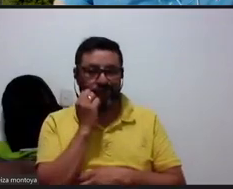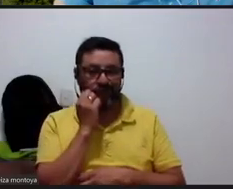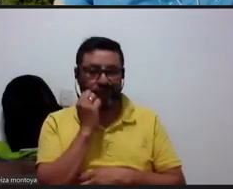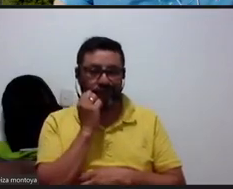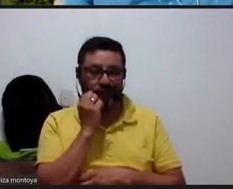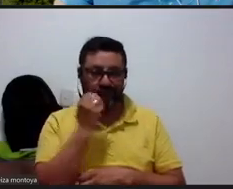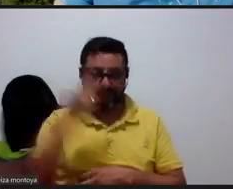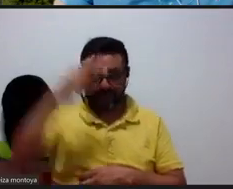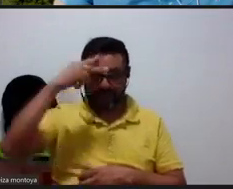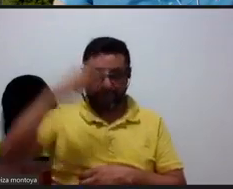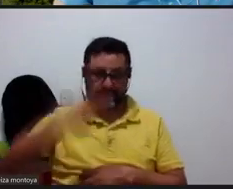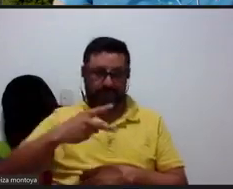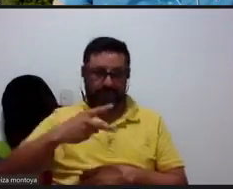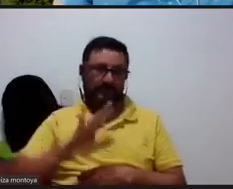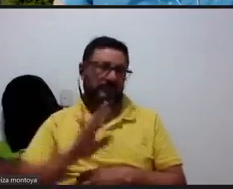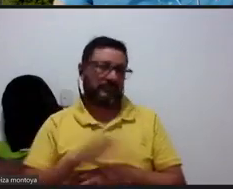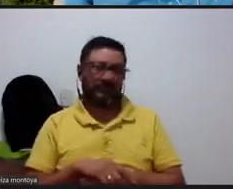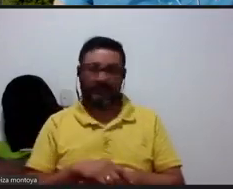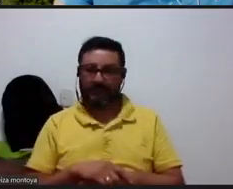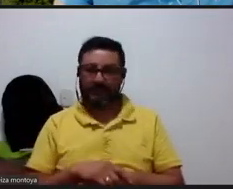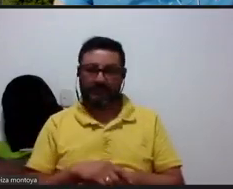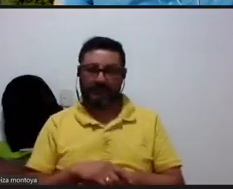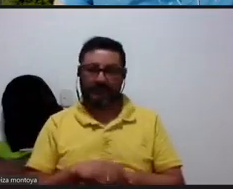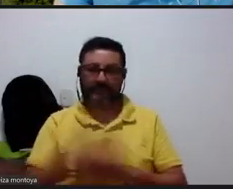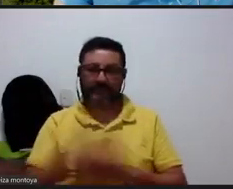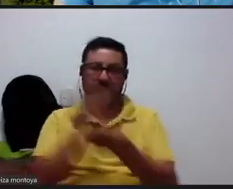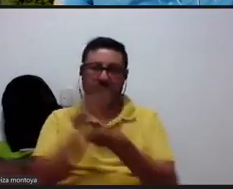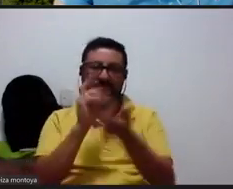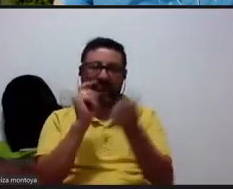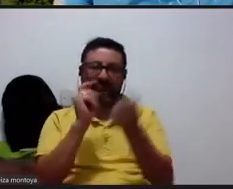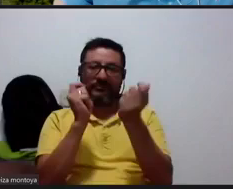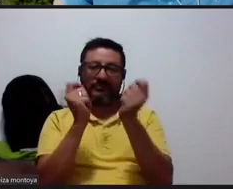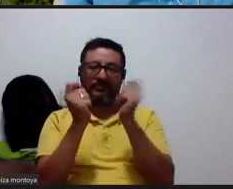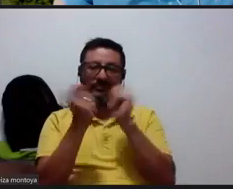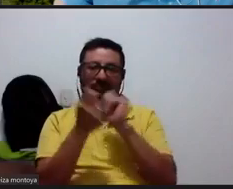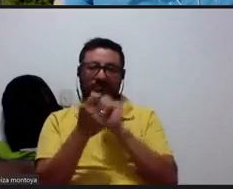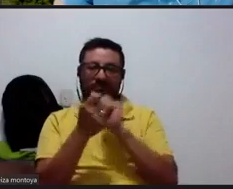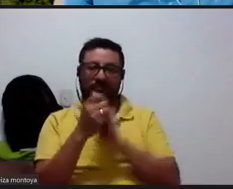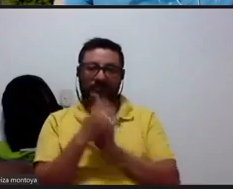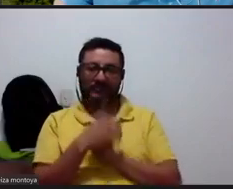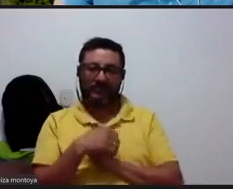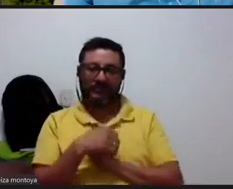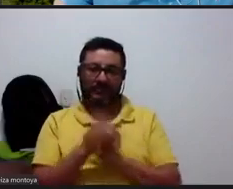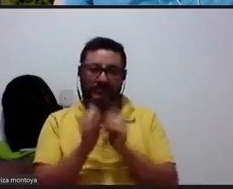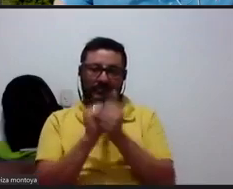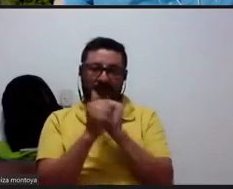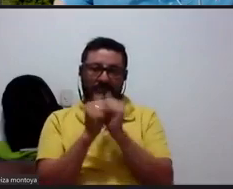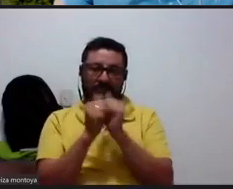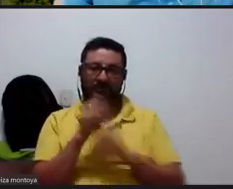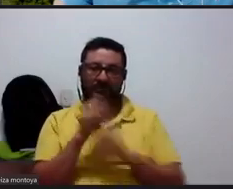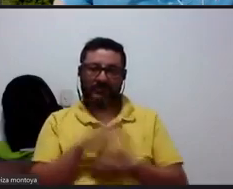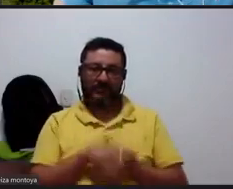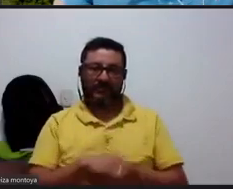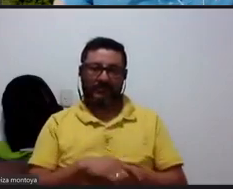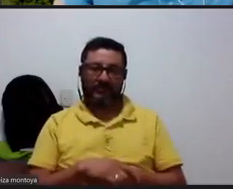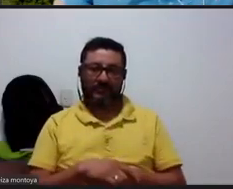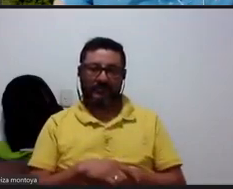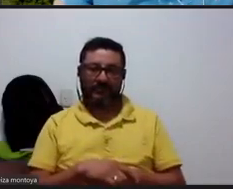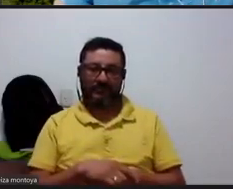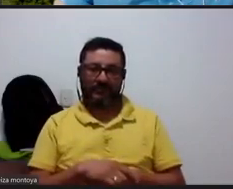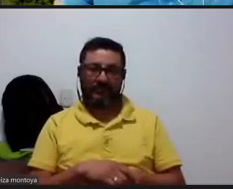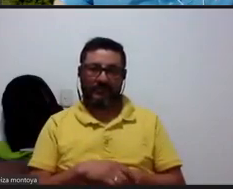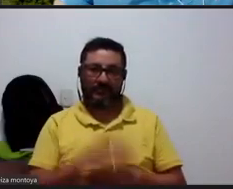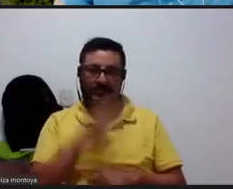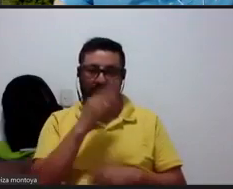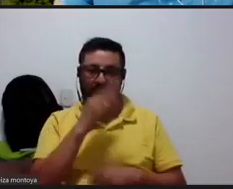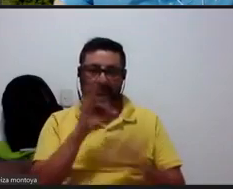historia, pero eso está cambiando, afortunadamente. Y en el deporte uno aprende eso, ¿eh? Yo te estoy diciendo, yo no había entrado